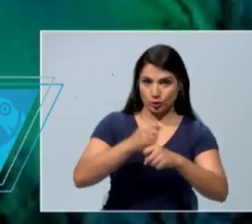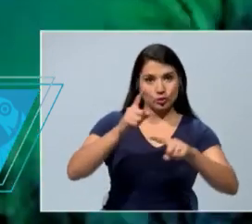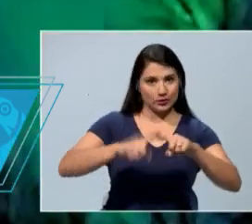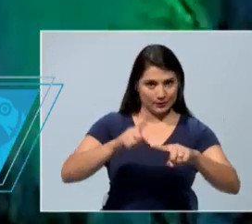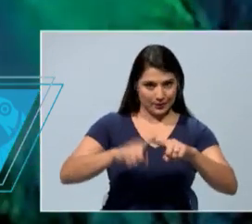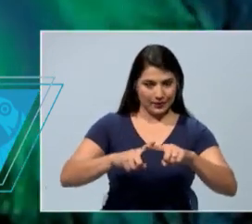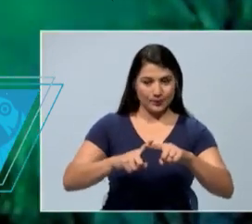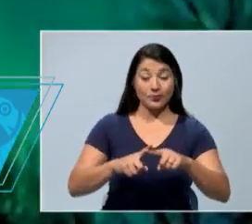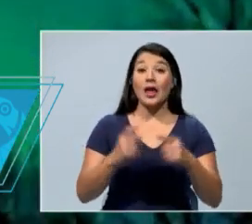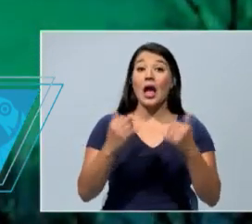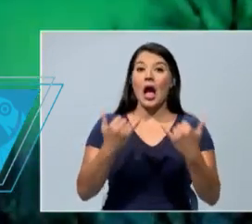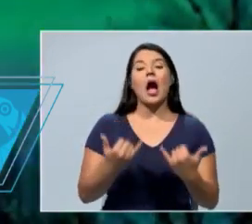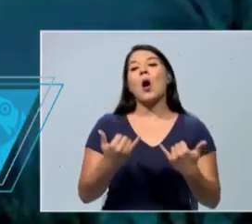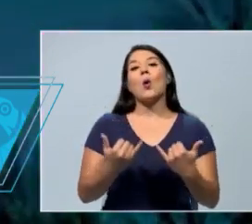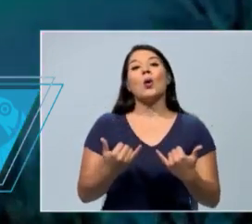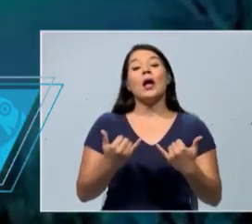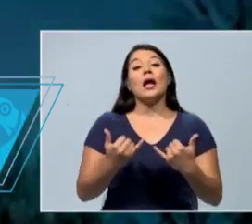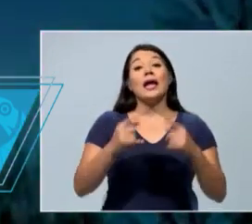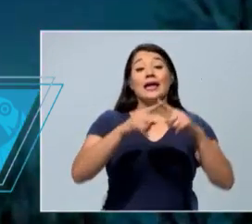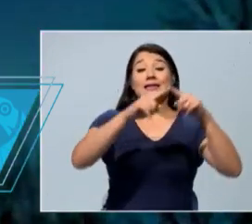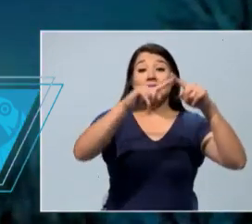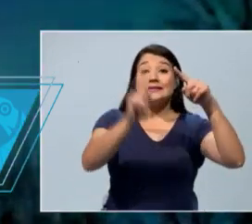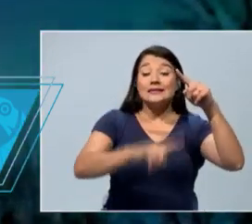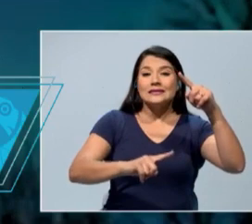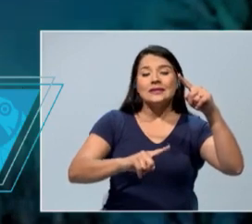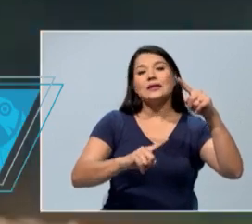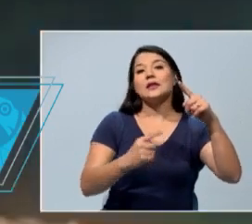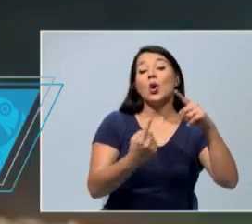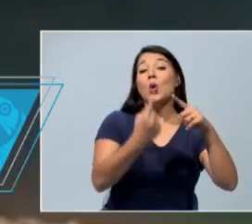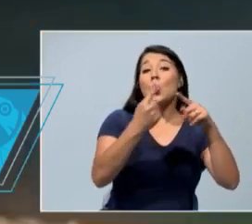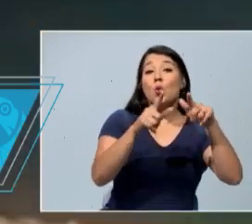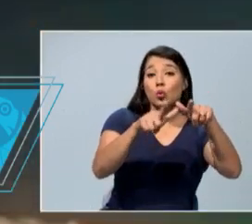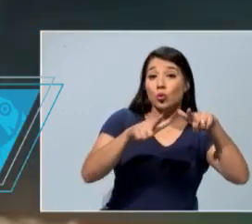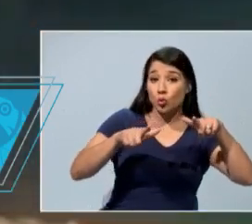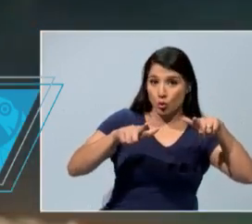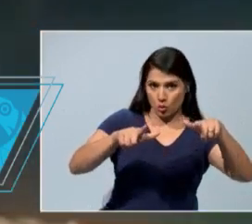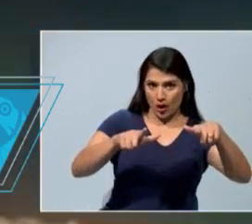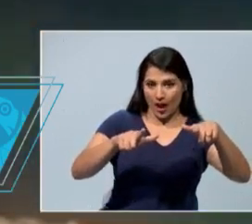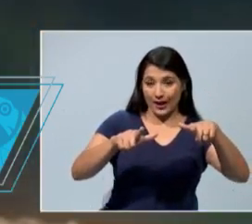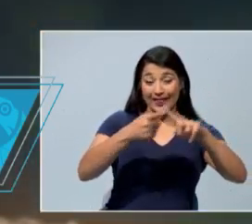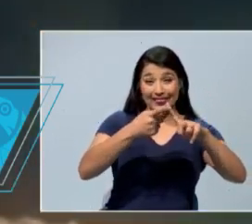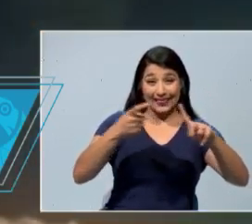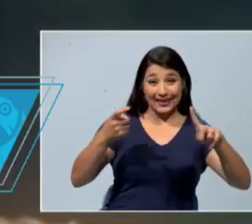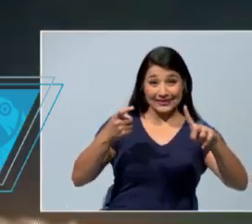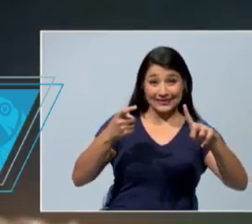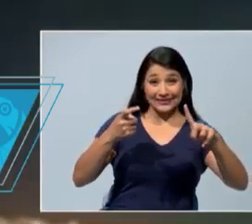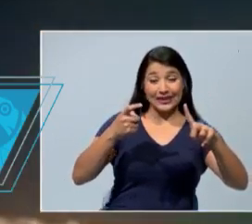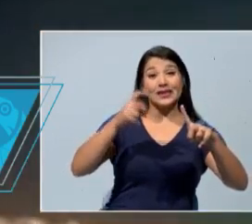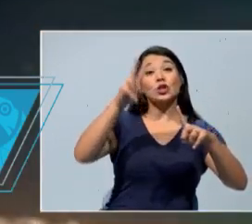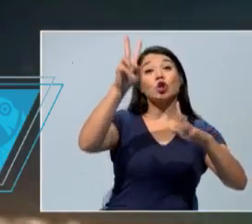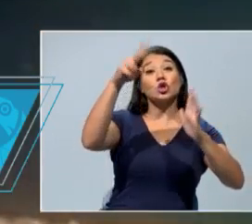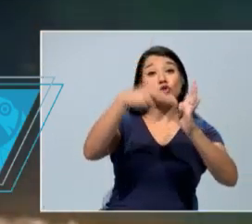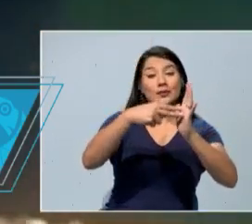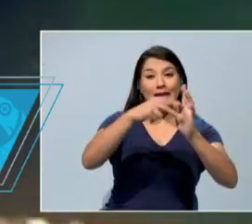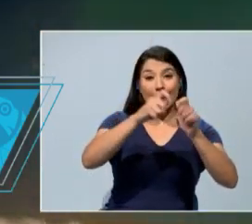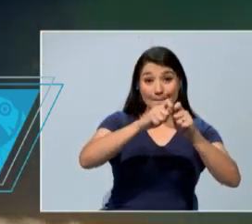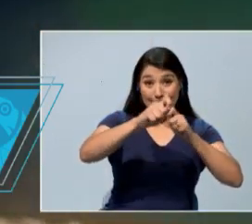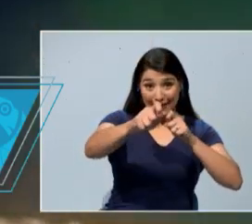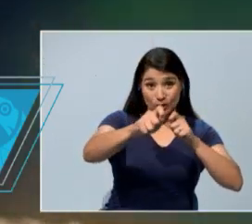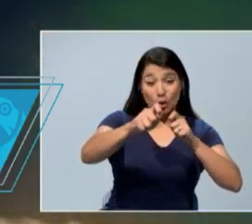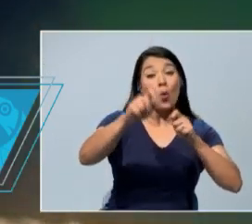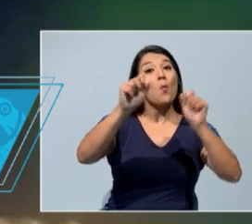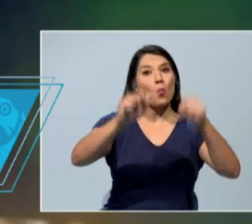de electricidad atmosférica, la carga eléctrica de un punto ubicado a 2.000 metros puede ser de 2.000 voltios en verano y